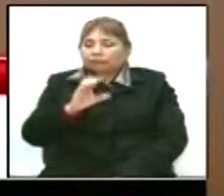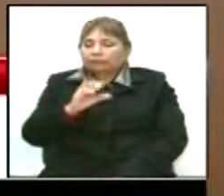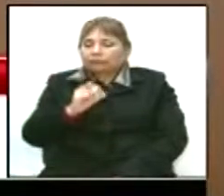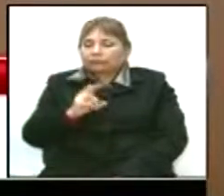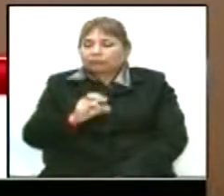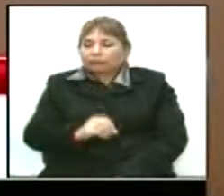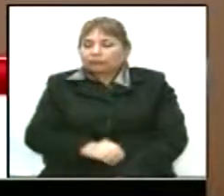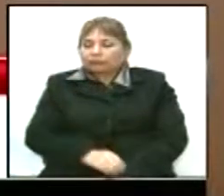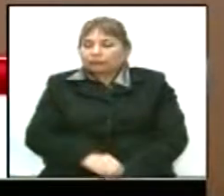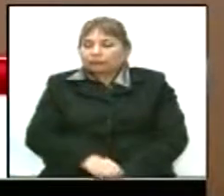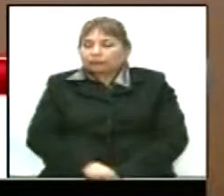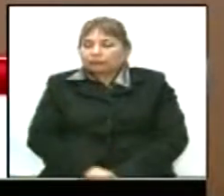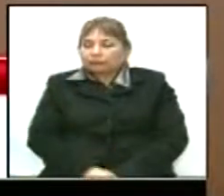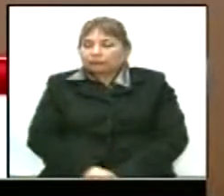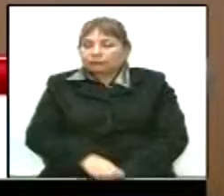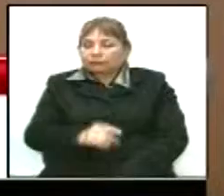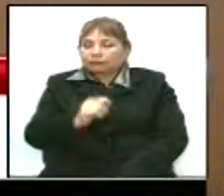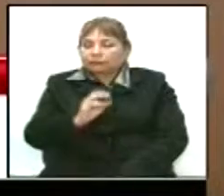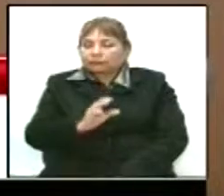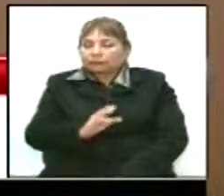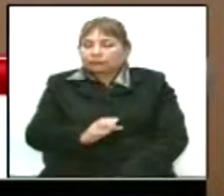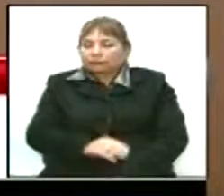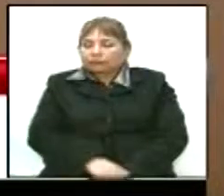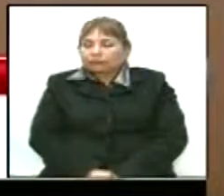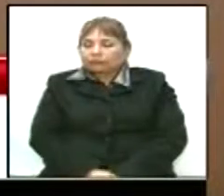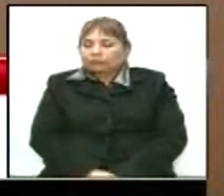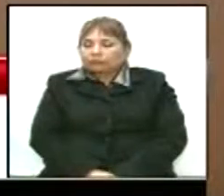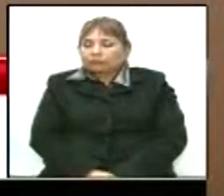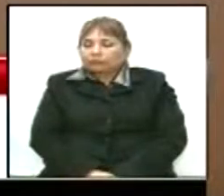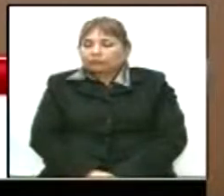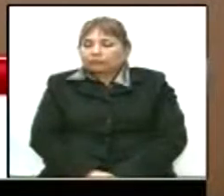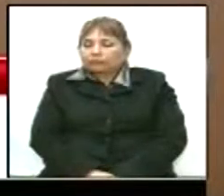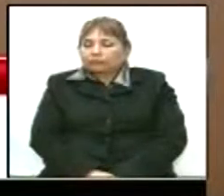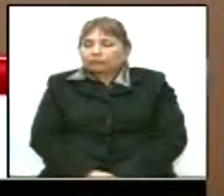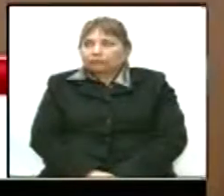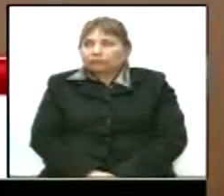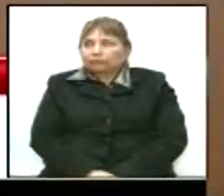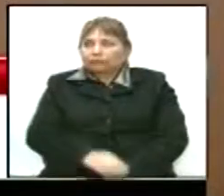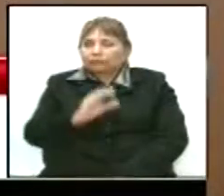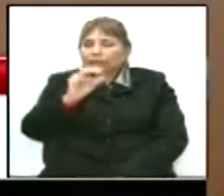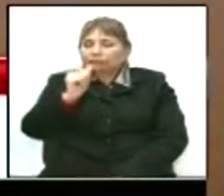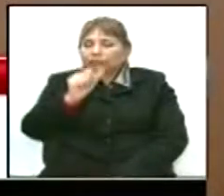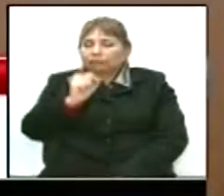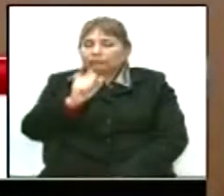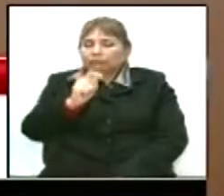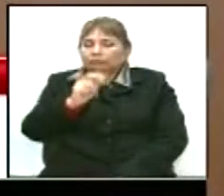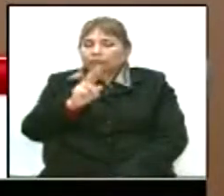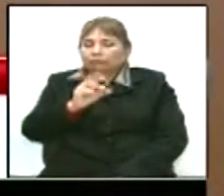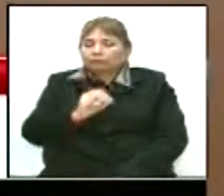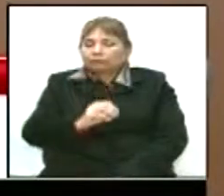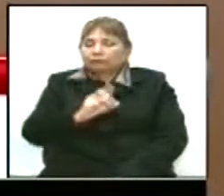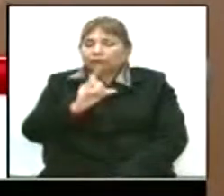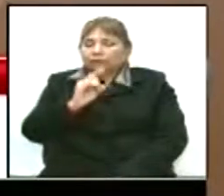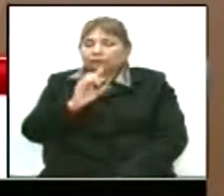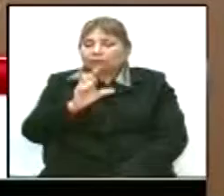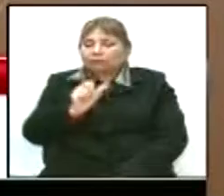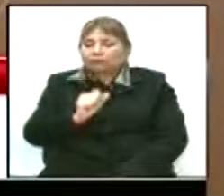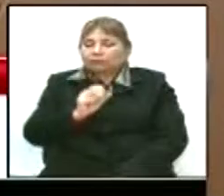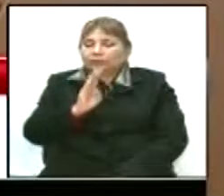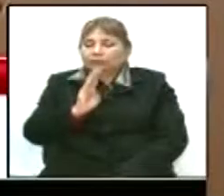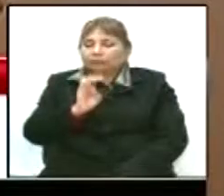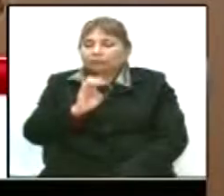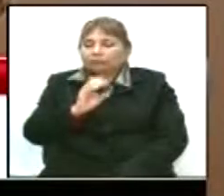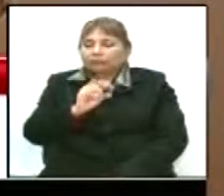Cuadros, congresista Tamara Limborgo, congresista Castro, congresista Úrsula Letona, congresista